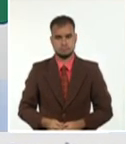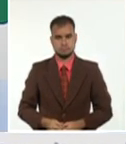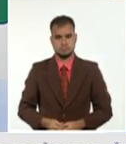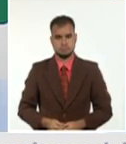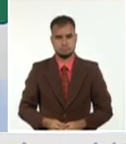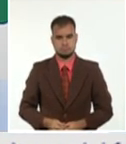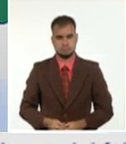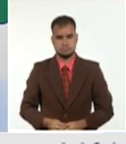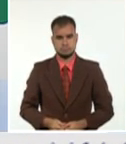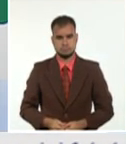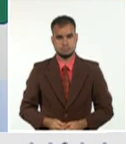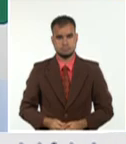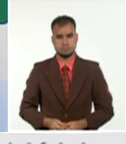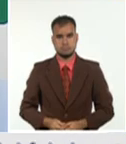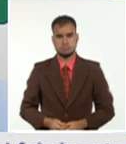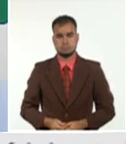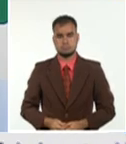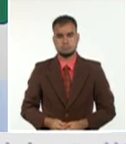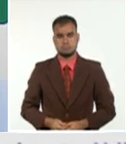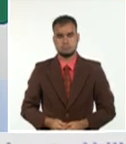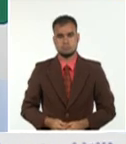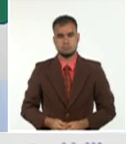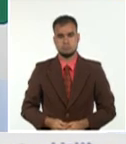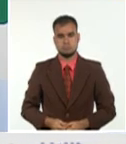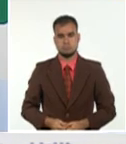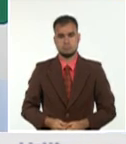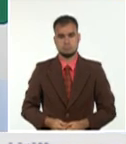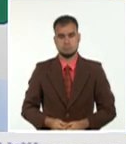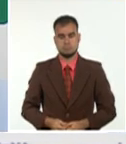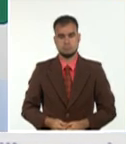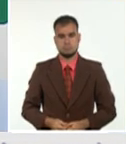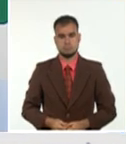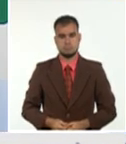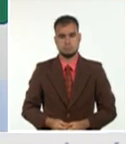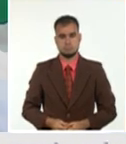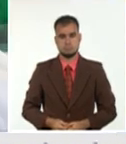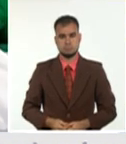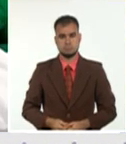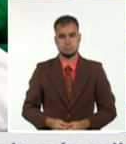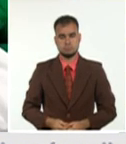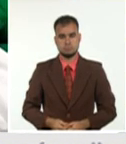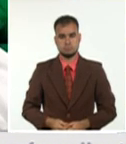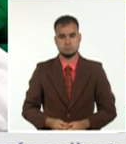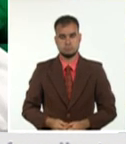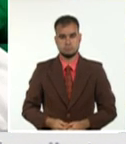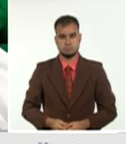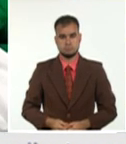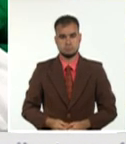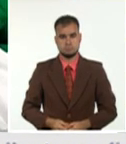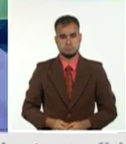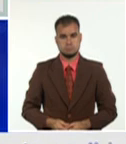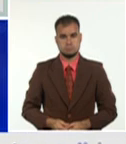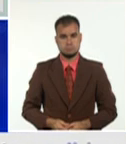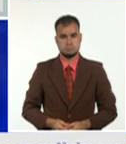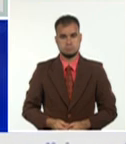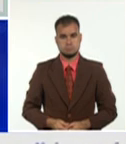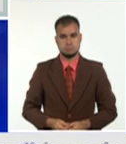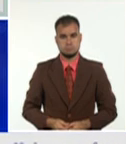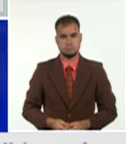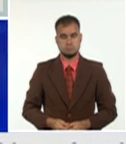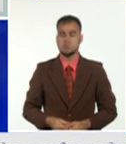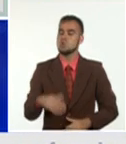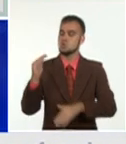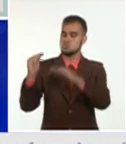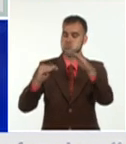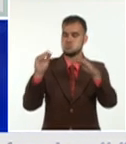los diagnosticados se hizo en este grupo de edad. El gráfico de los casos